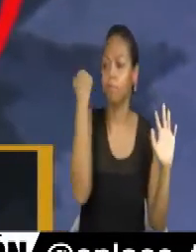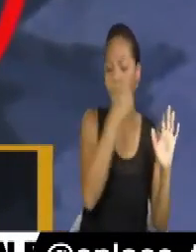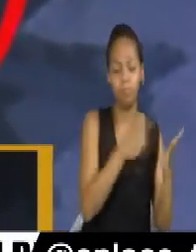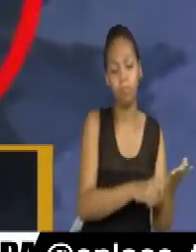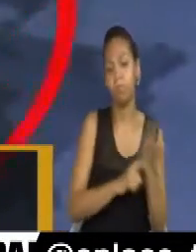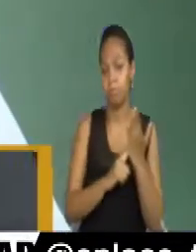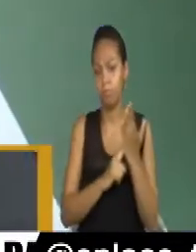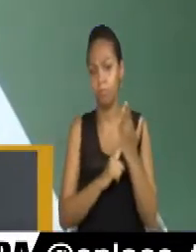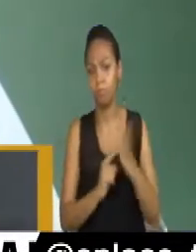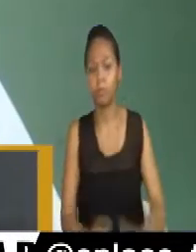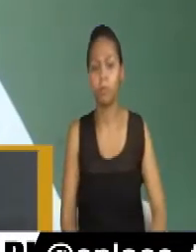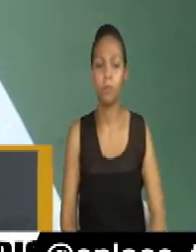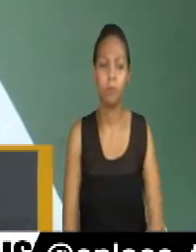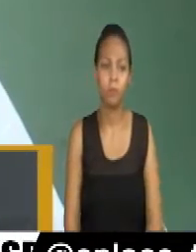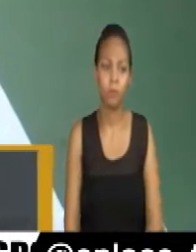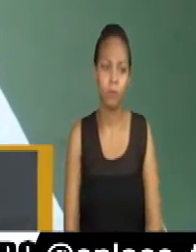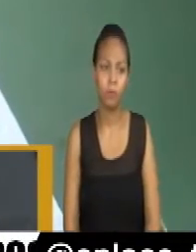tez